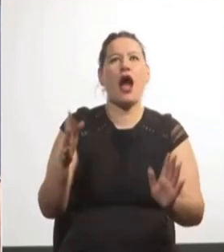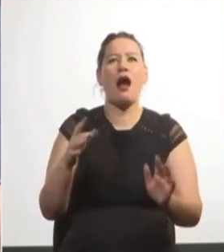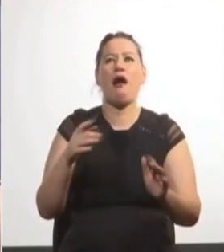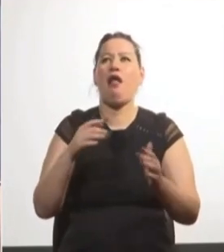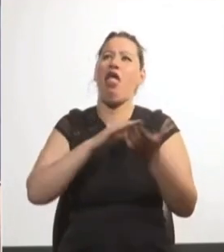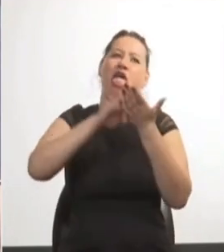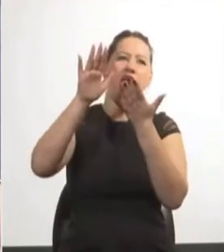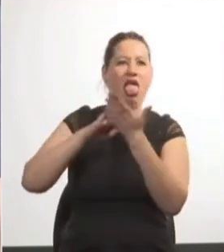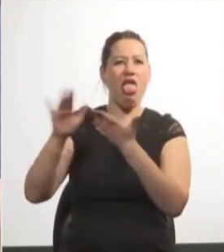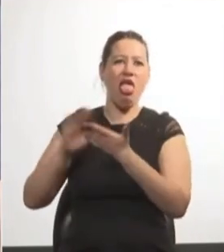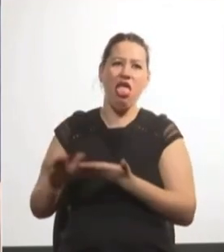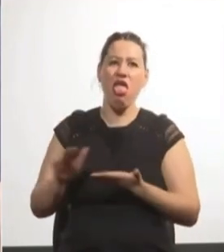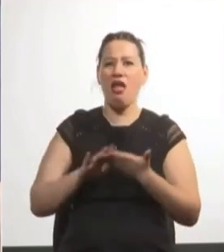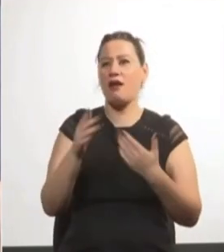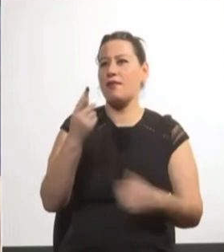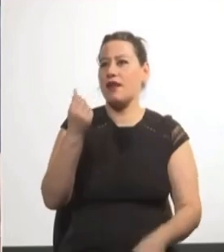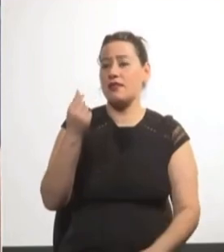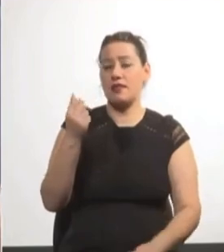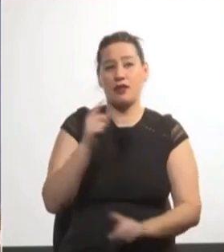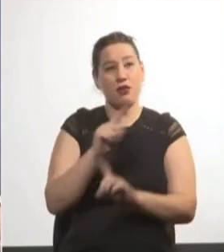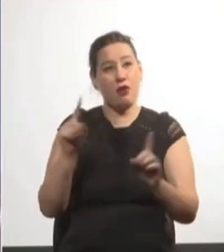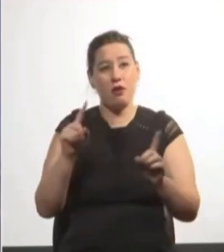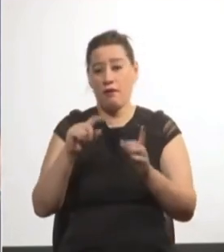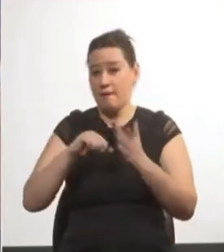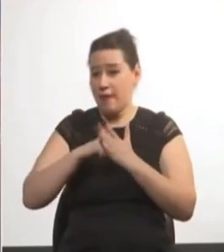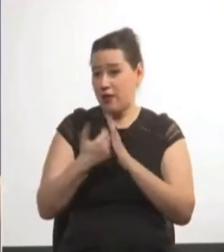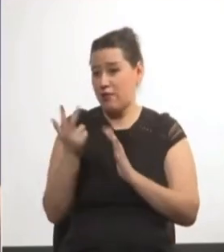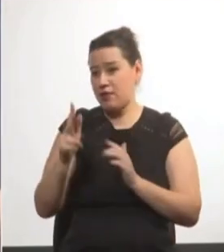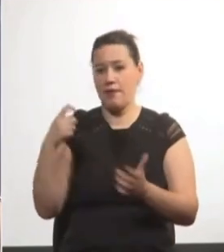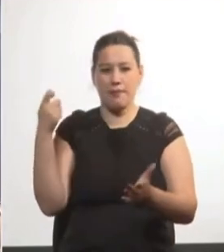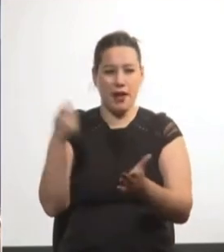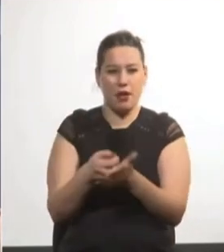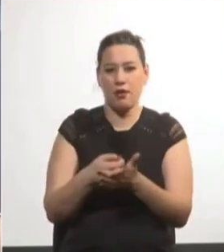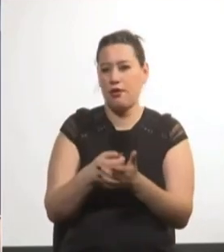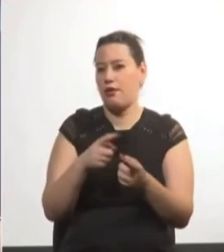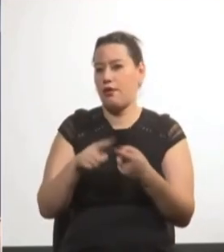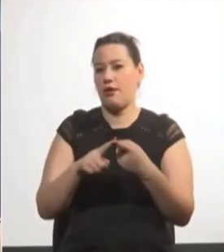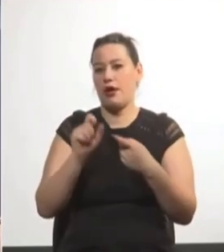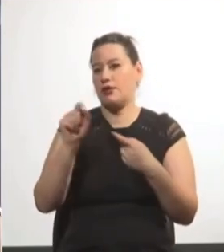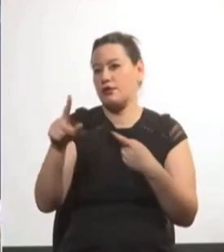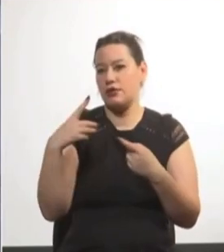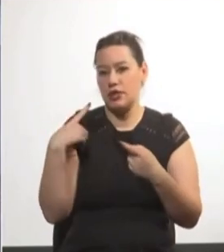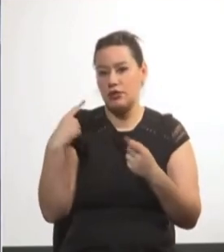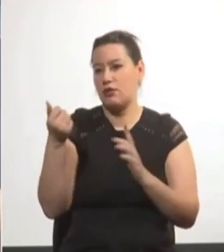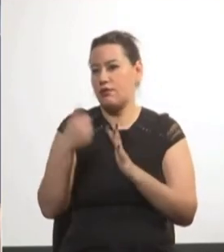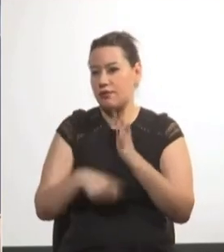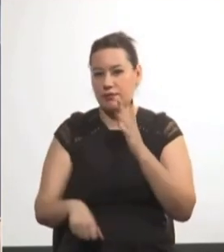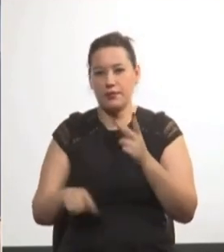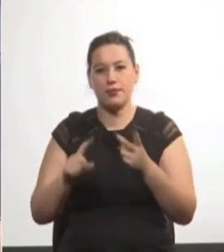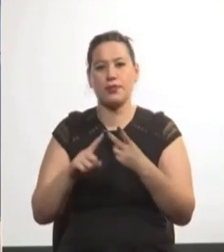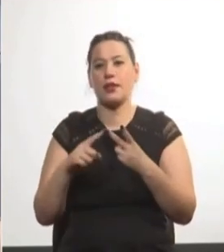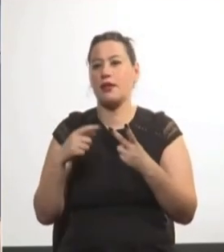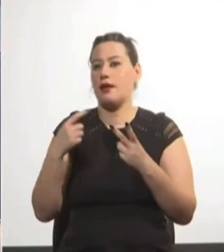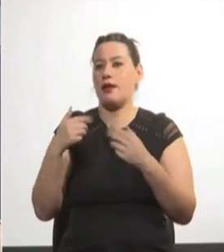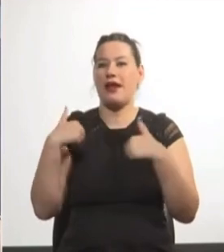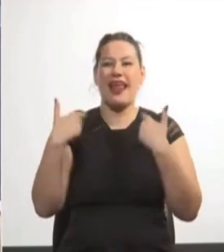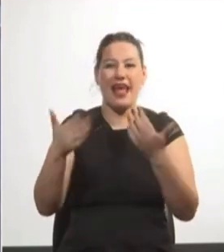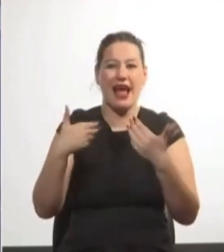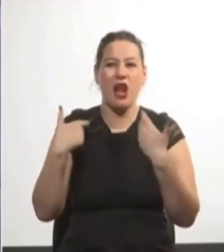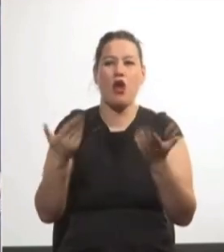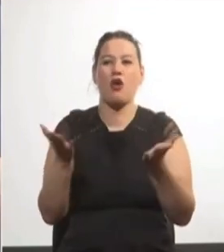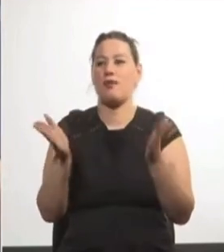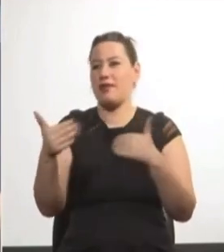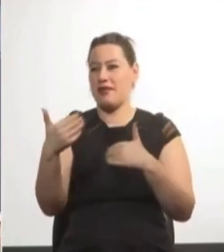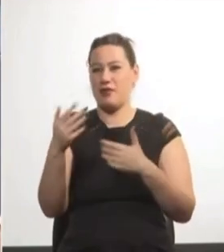la plata, un banco hipotecario que había pagado operaciones a sus directores, que había regalado apartamentos a sus